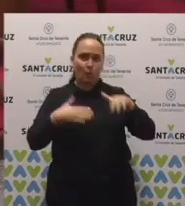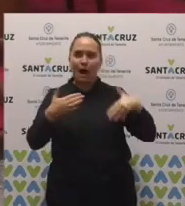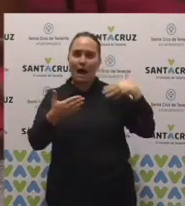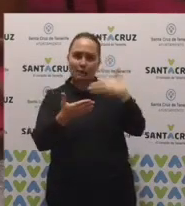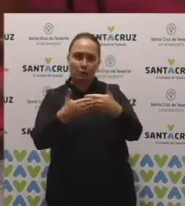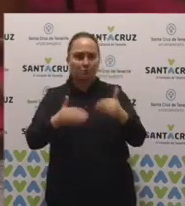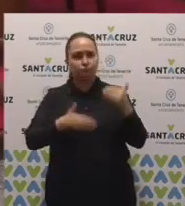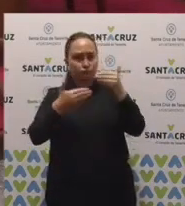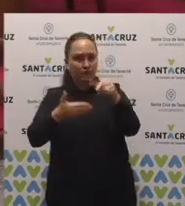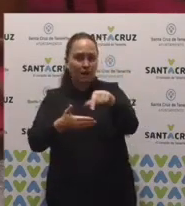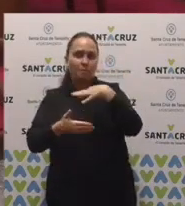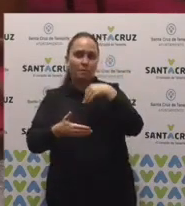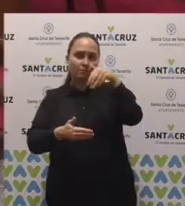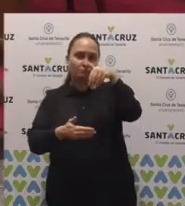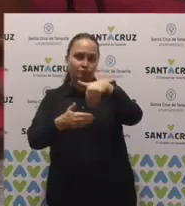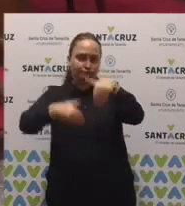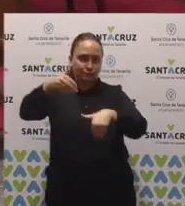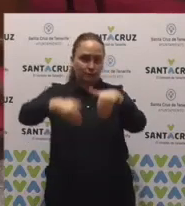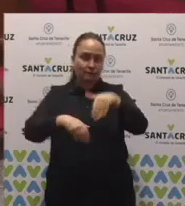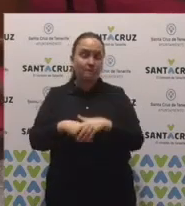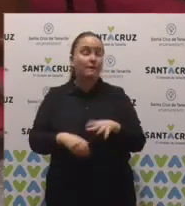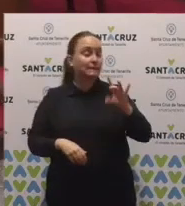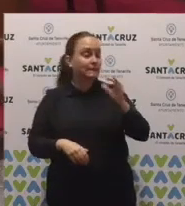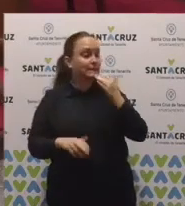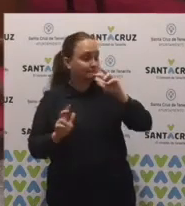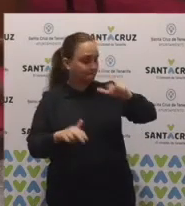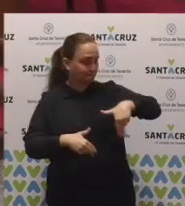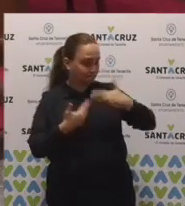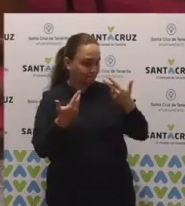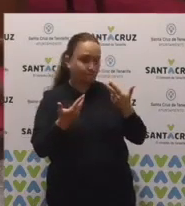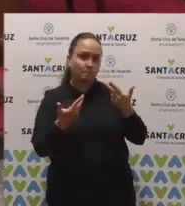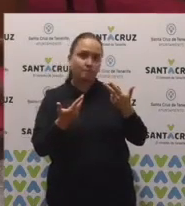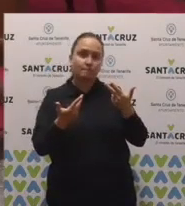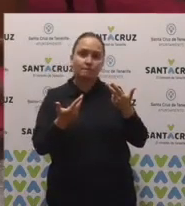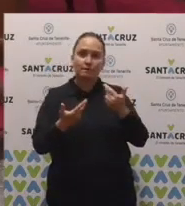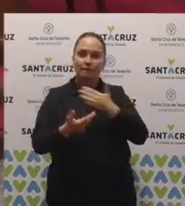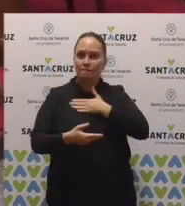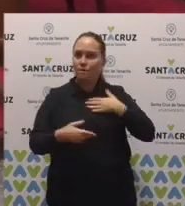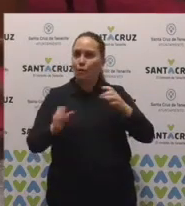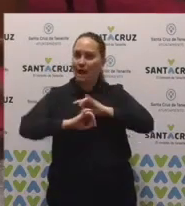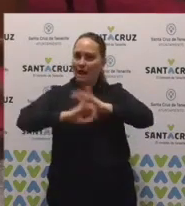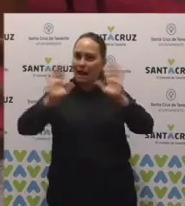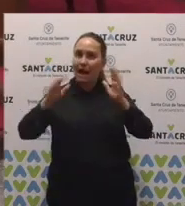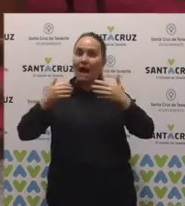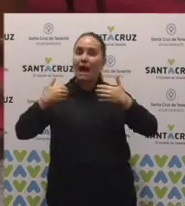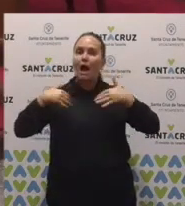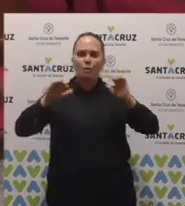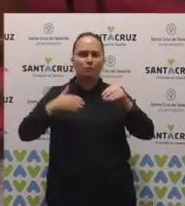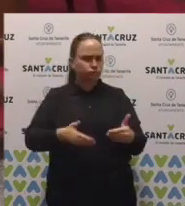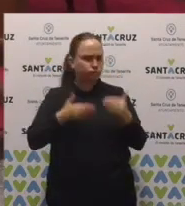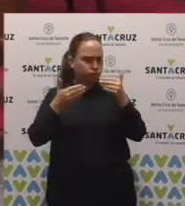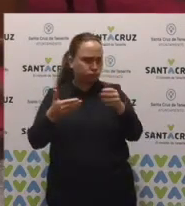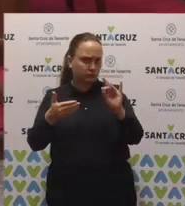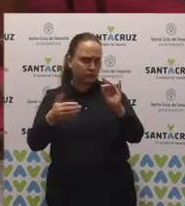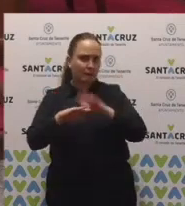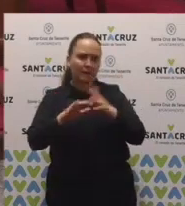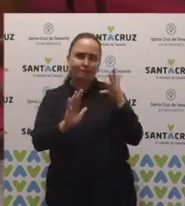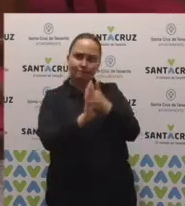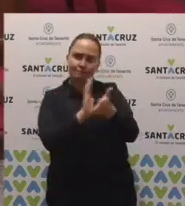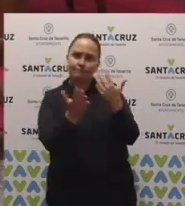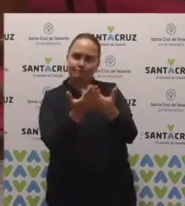gustaría aclarar si ha estado a disposición independientemente de que lo dejamos sobre la mesa para la dación de cuentas en el siguiente pleno